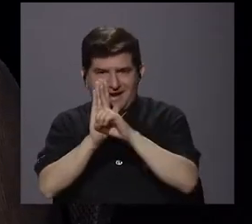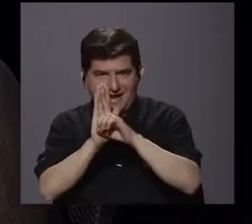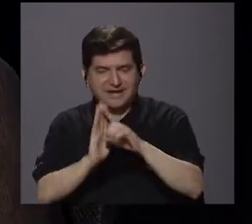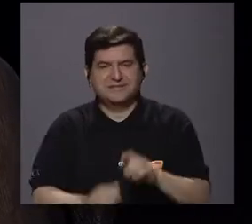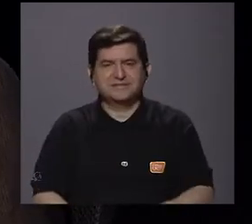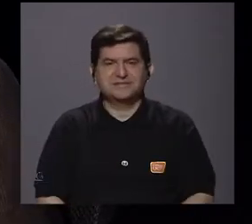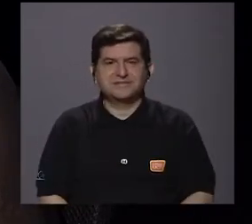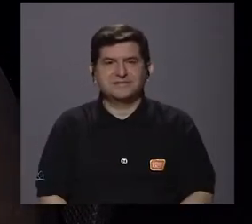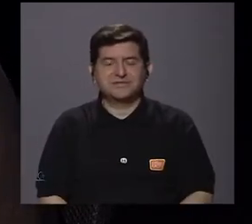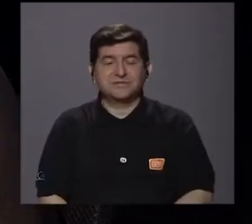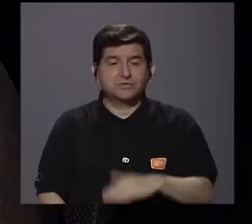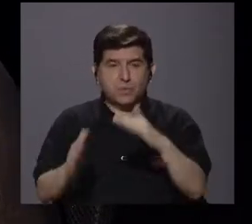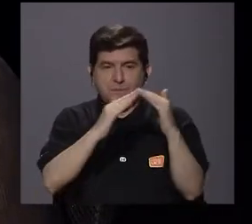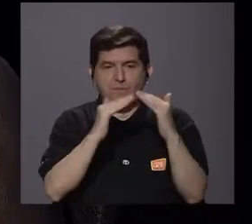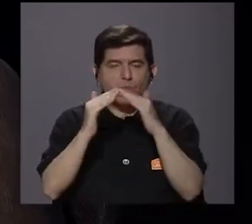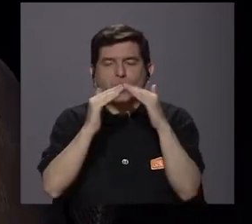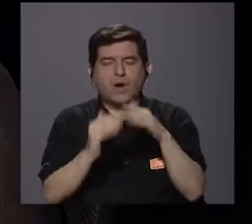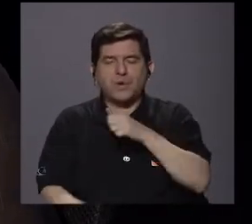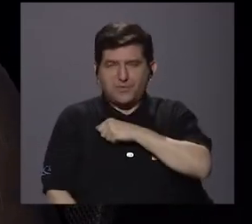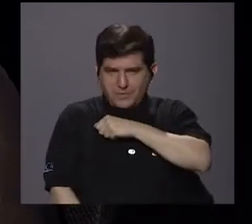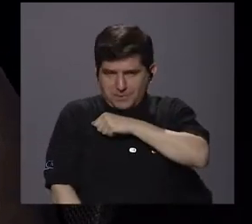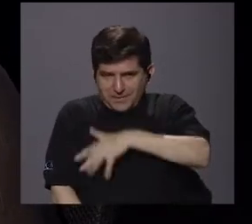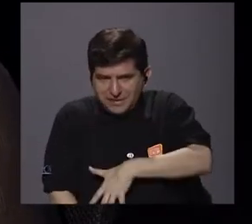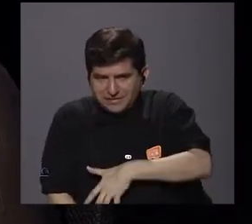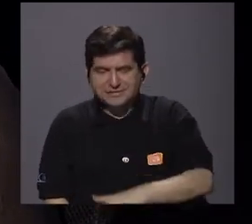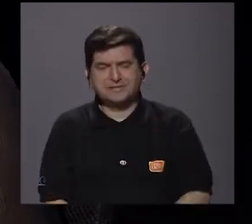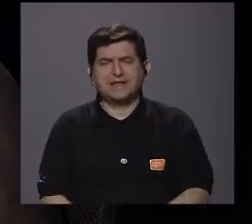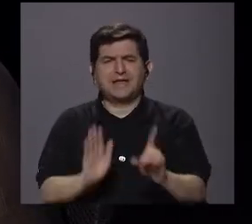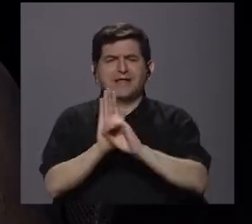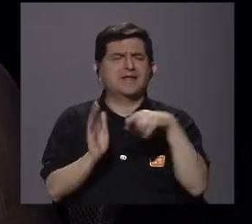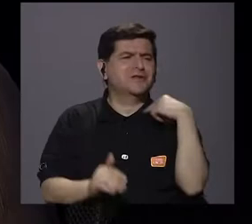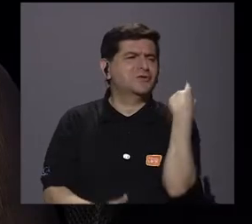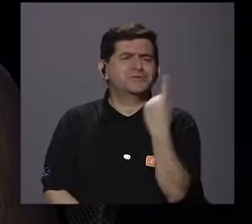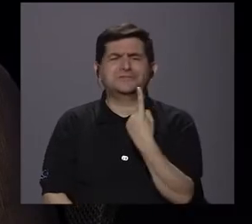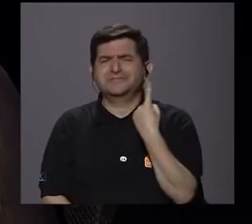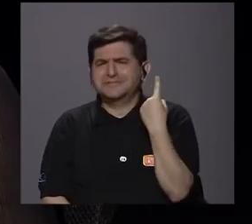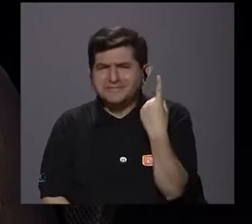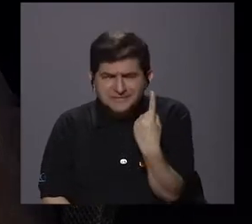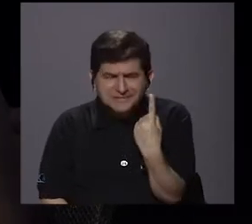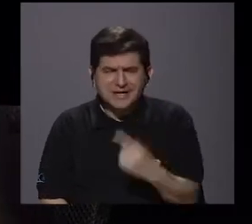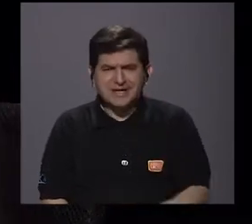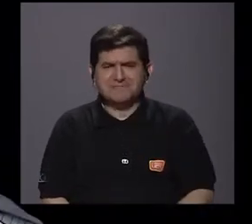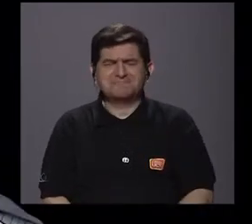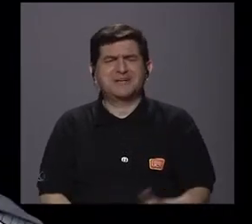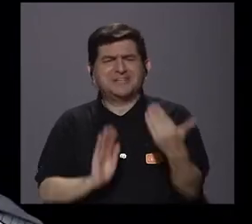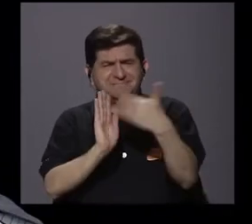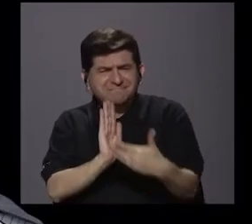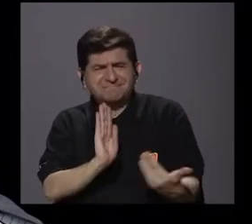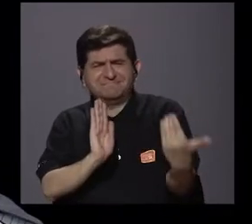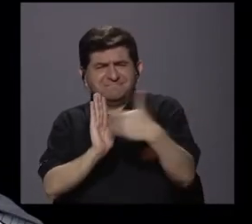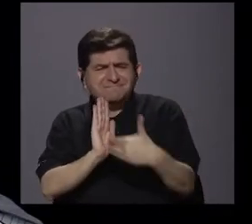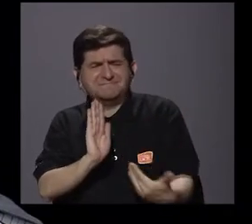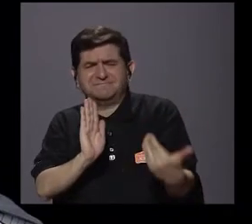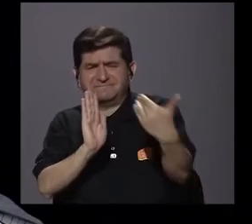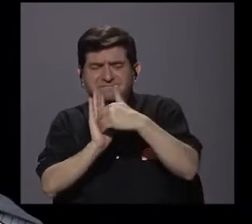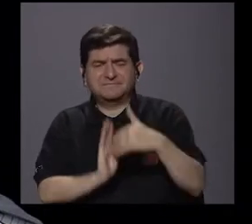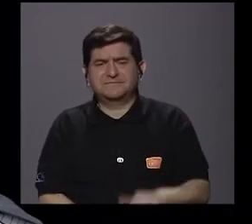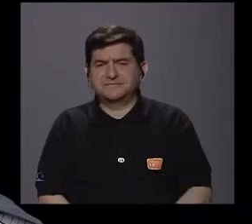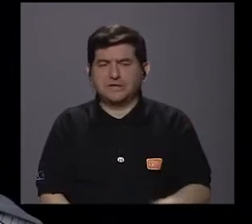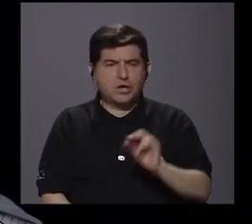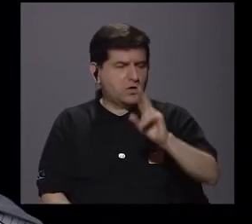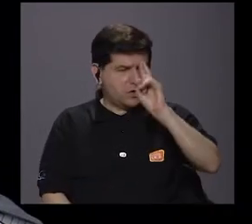de del pueblo palestino, derechos que siempre han sido pisoteados, que no han